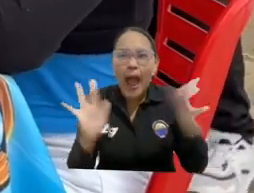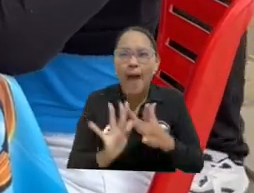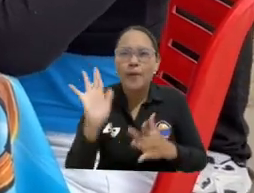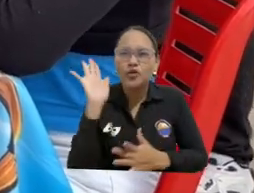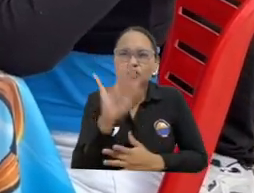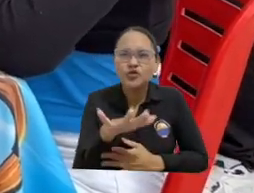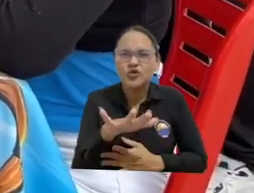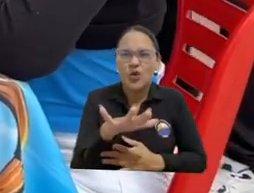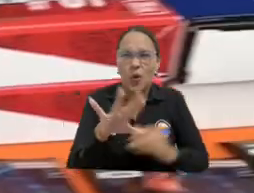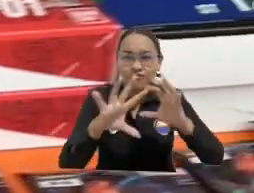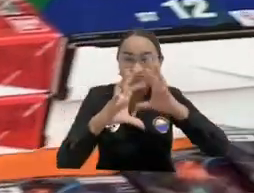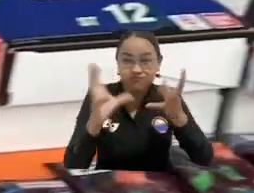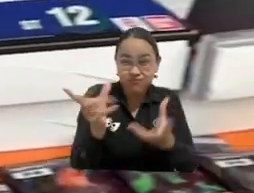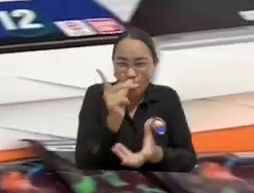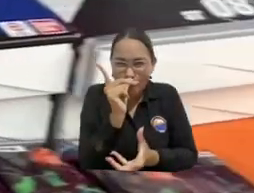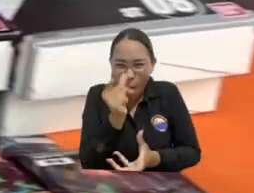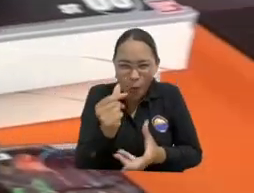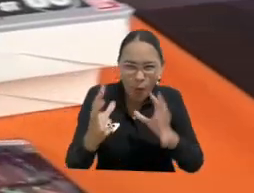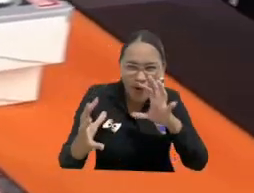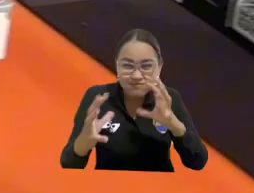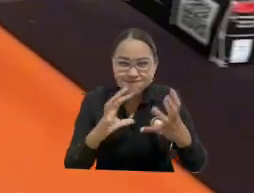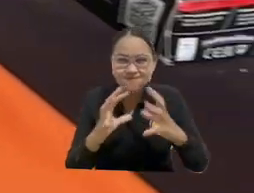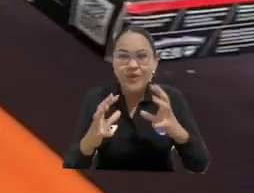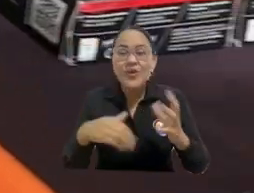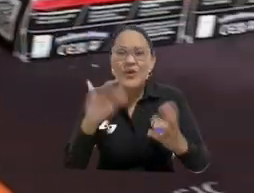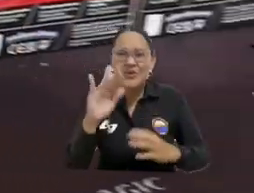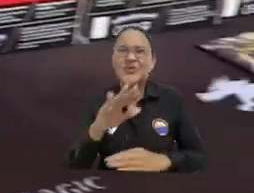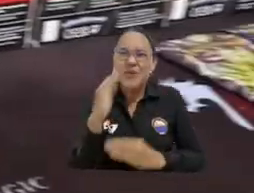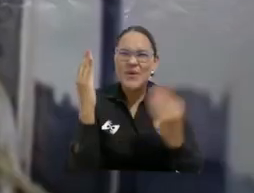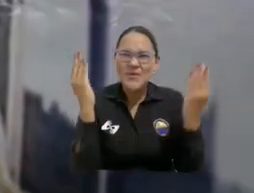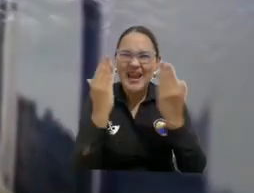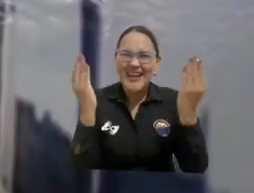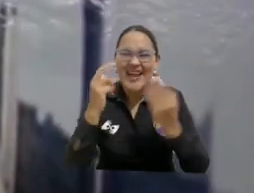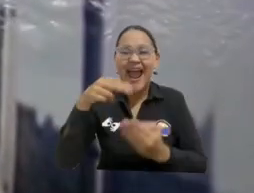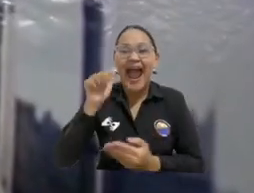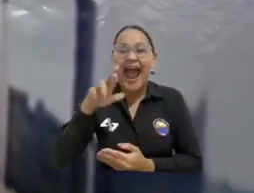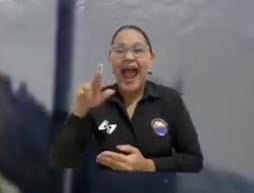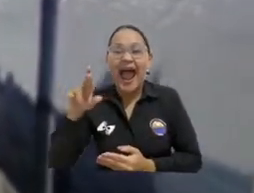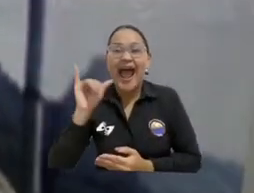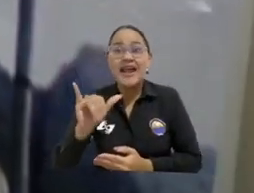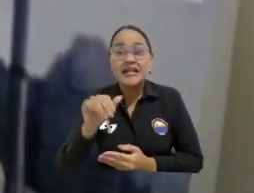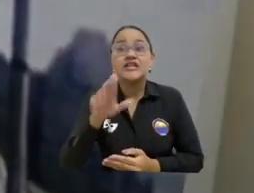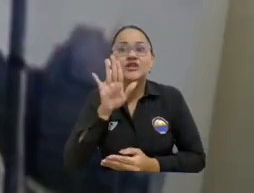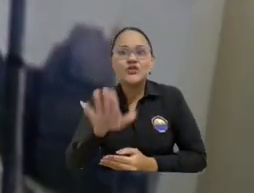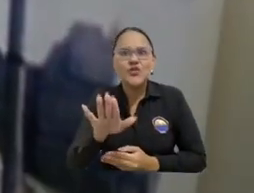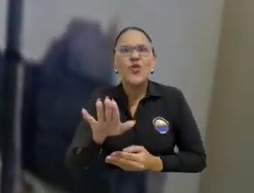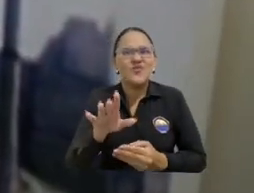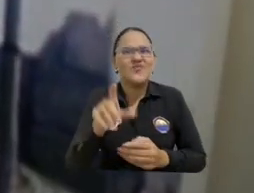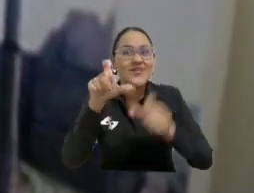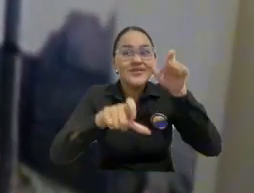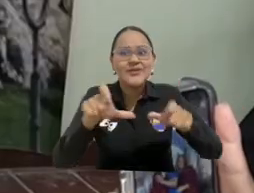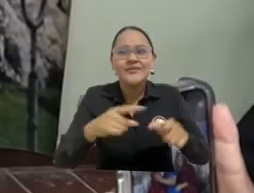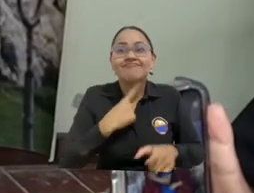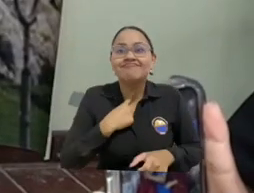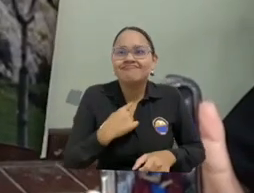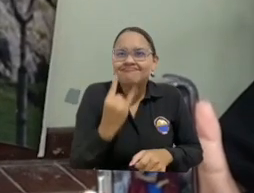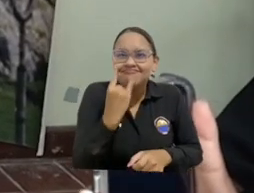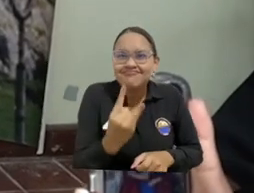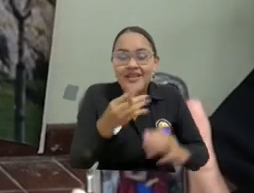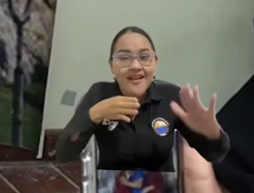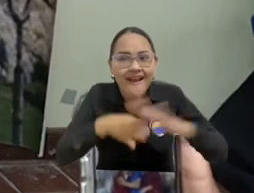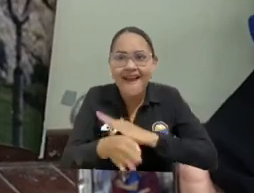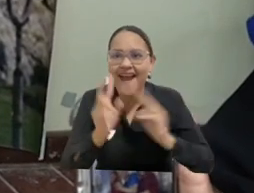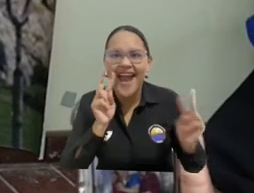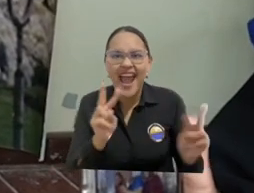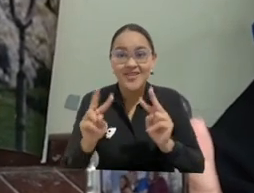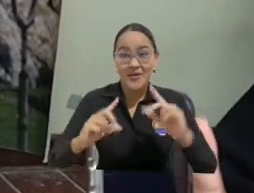y hechicería de los libros de Harry Potter, la cultura geek también tuvo su espacio con un stand alusivo a esta saga y los amantes de este universo